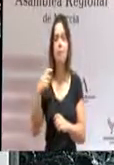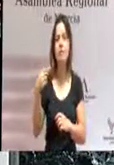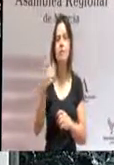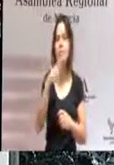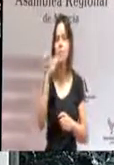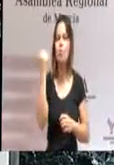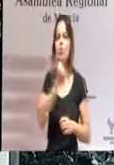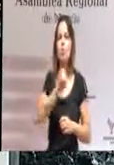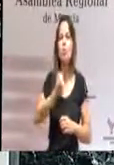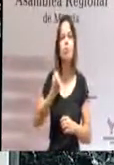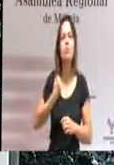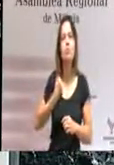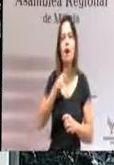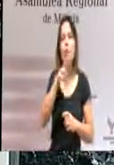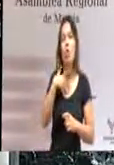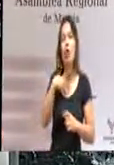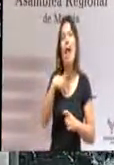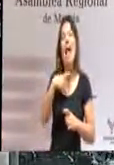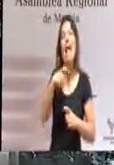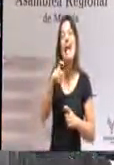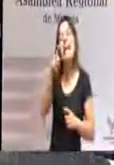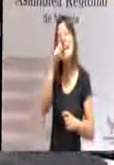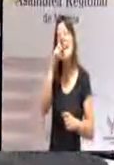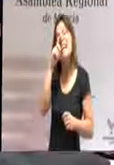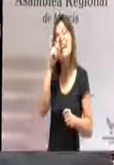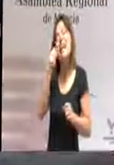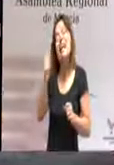los clásicos porque mejor le iría.